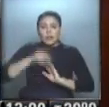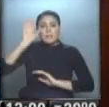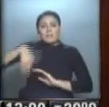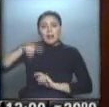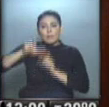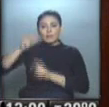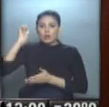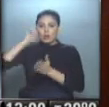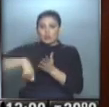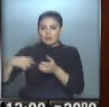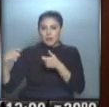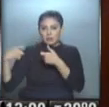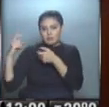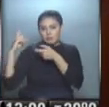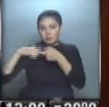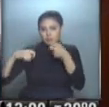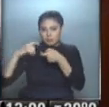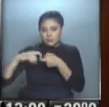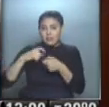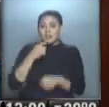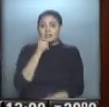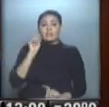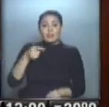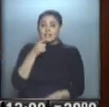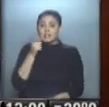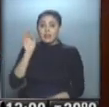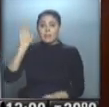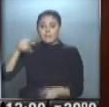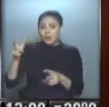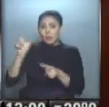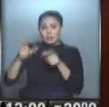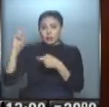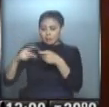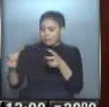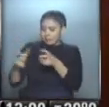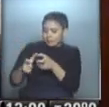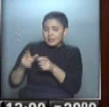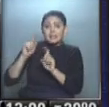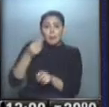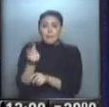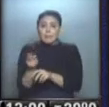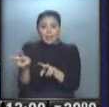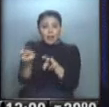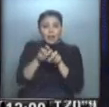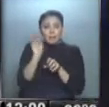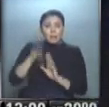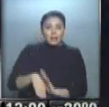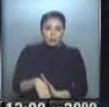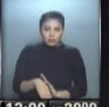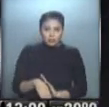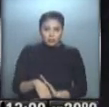abonados. Y esta menor cantidad de abonados implica también menores ingresos.